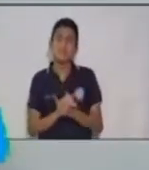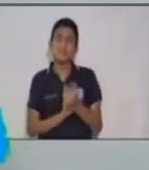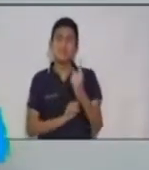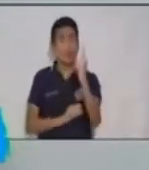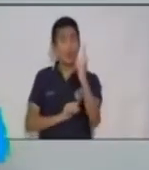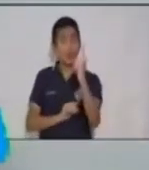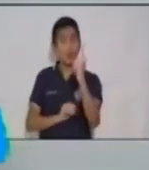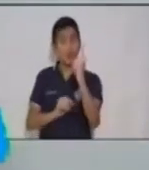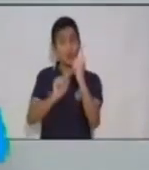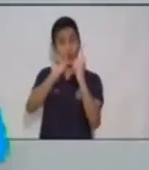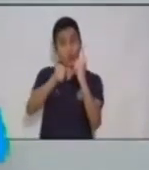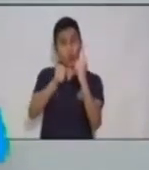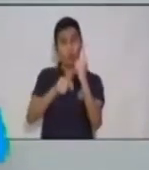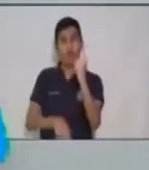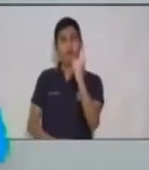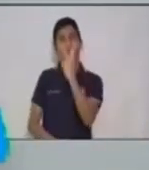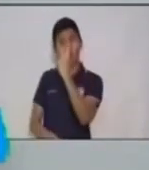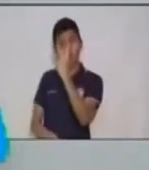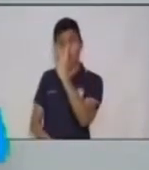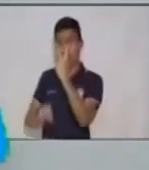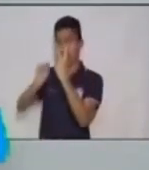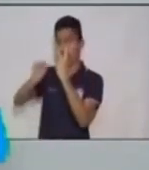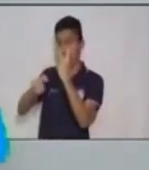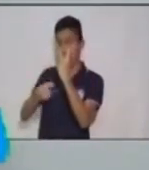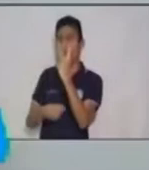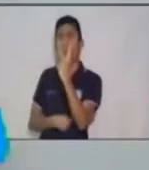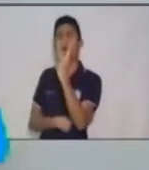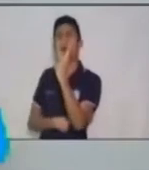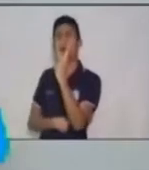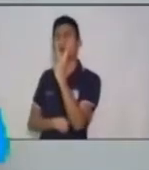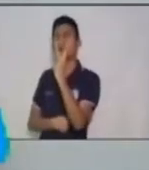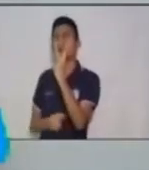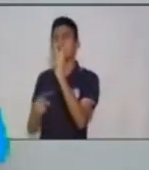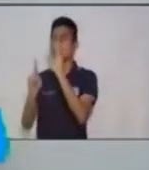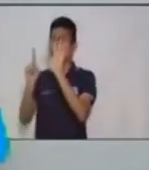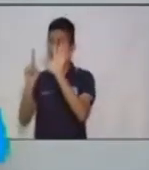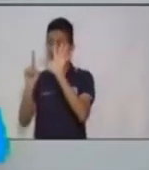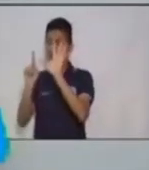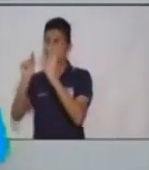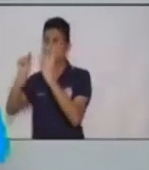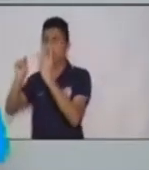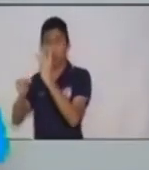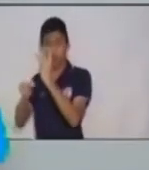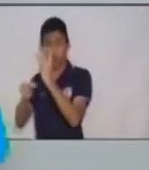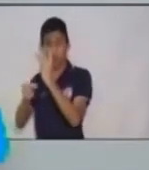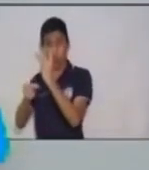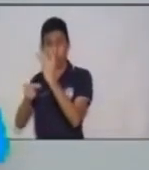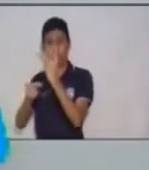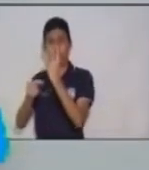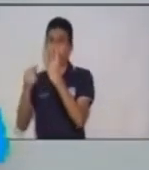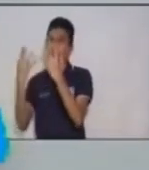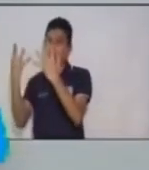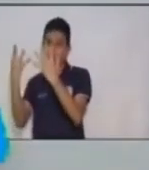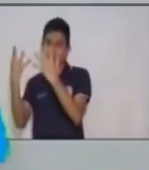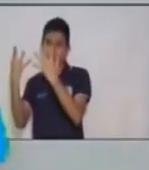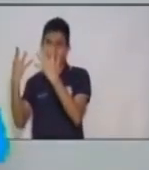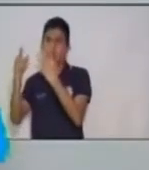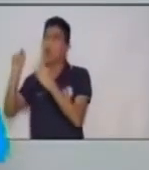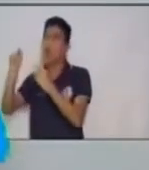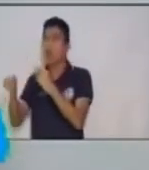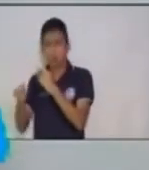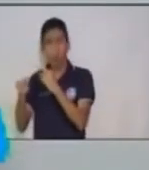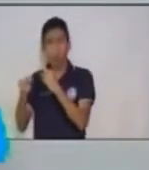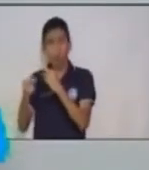coma, 2, coma, 6, coma, 9,